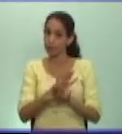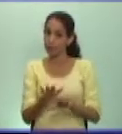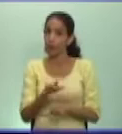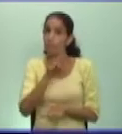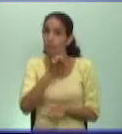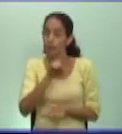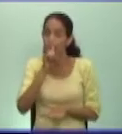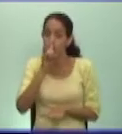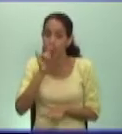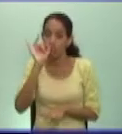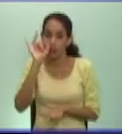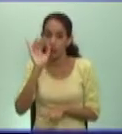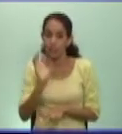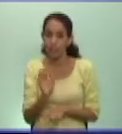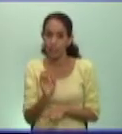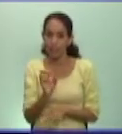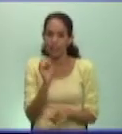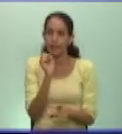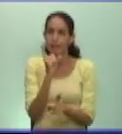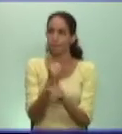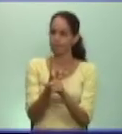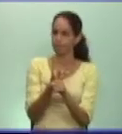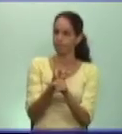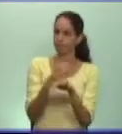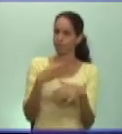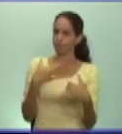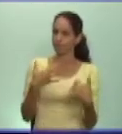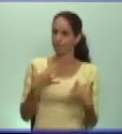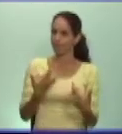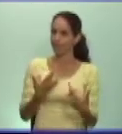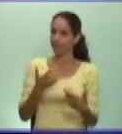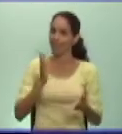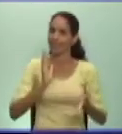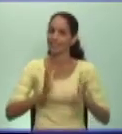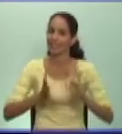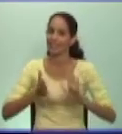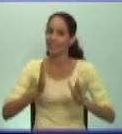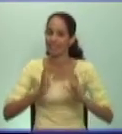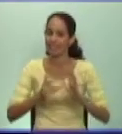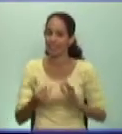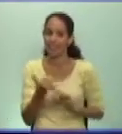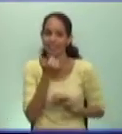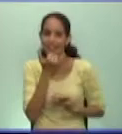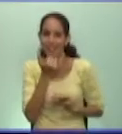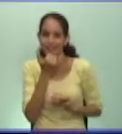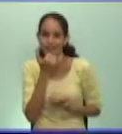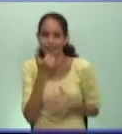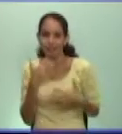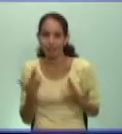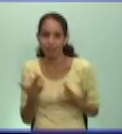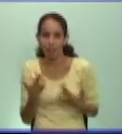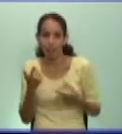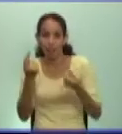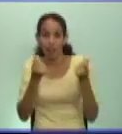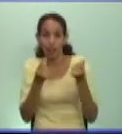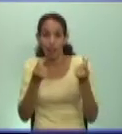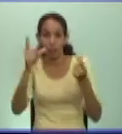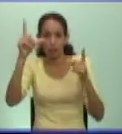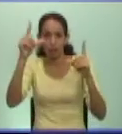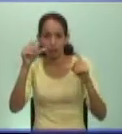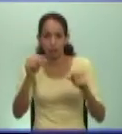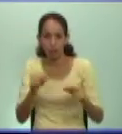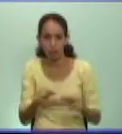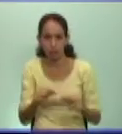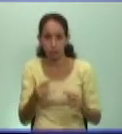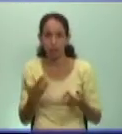Estados Unidos encontramos un fenómeno. Es una década donde Estados Unidos es afectado por varias crisis económicas, pero no